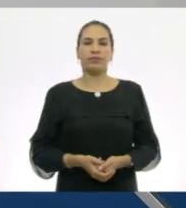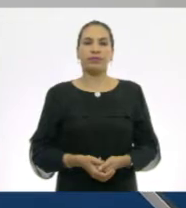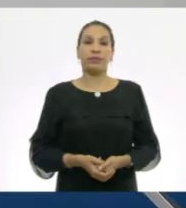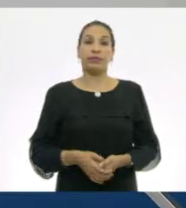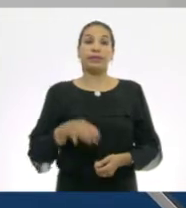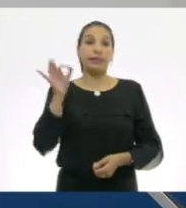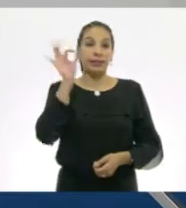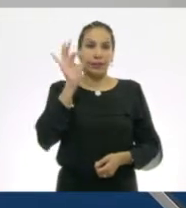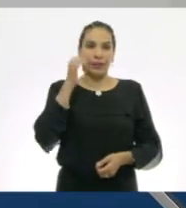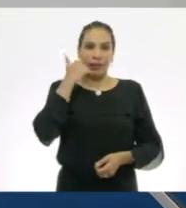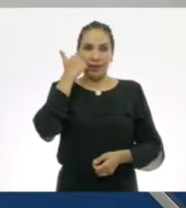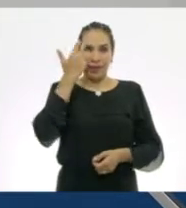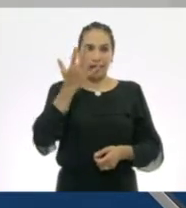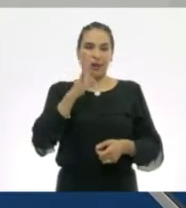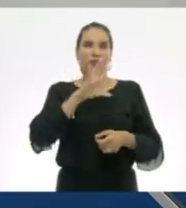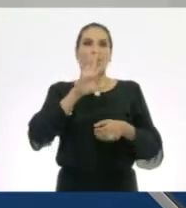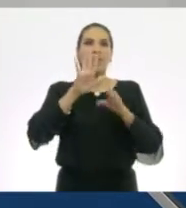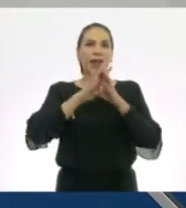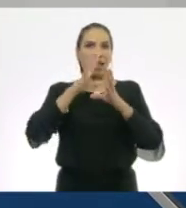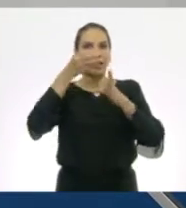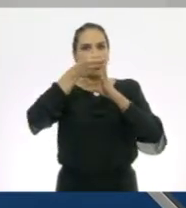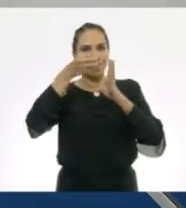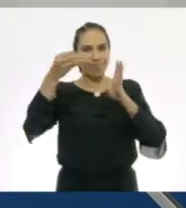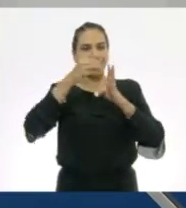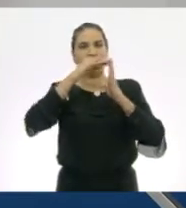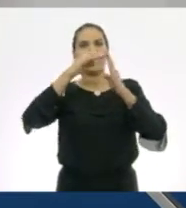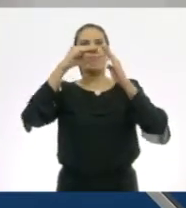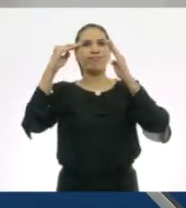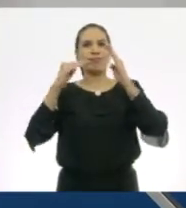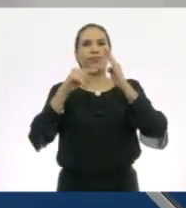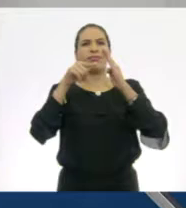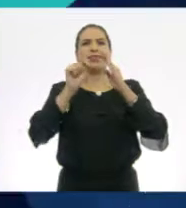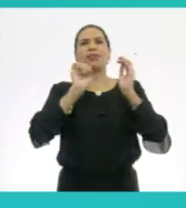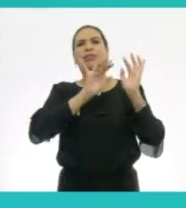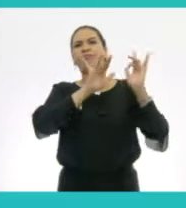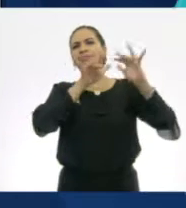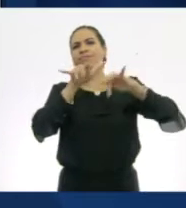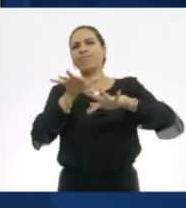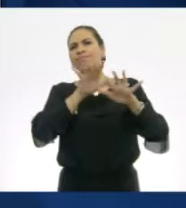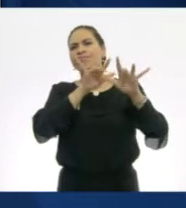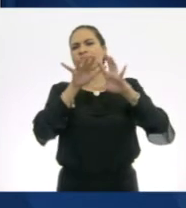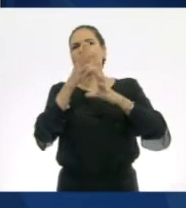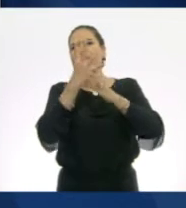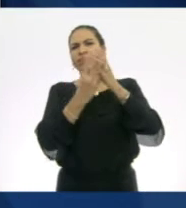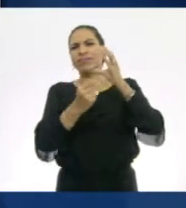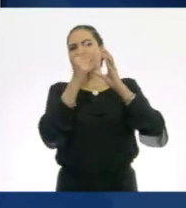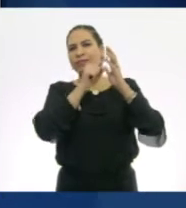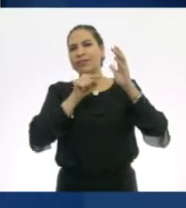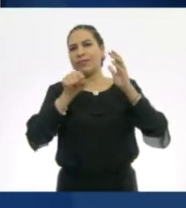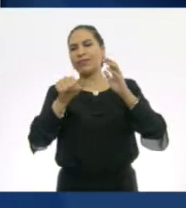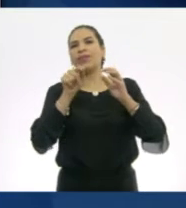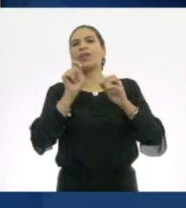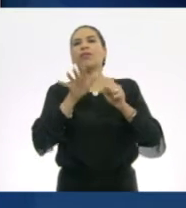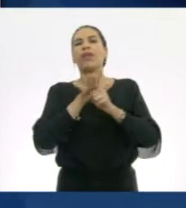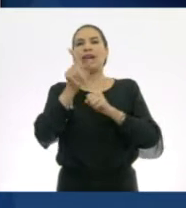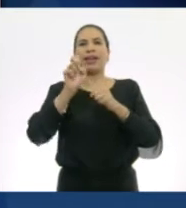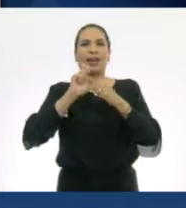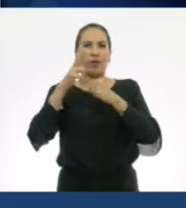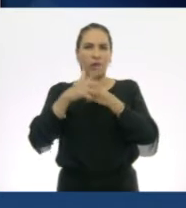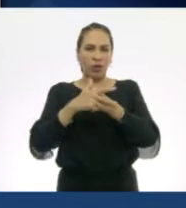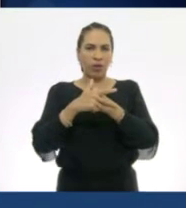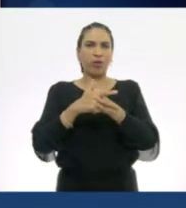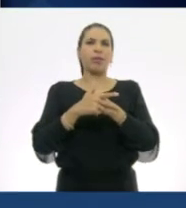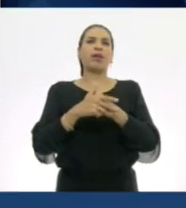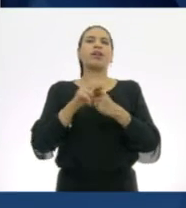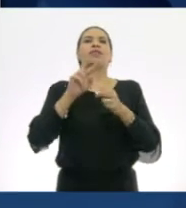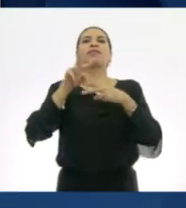Si quisiéramos complementar, debajo podríamos poner migración y podríamos poner que fueron a Europa,